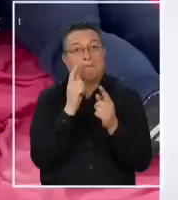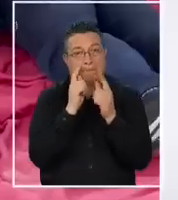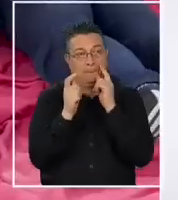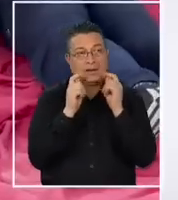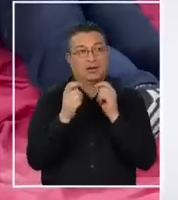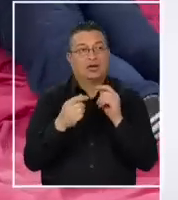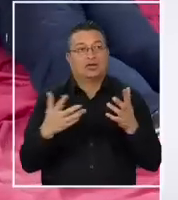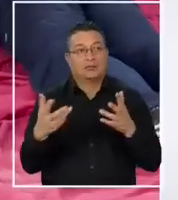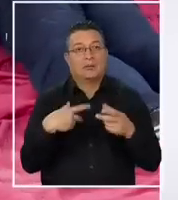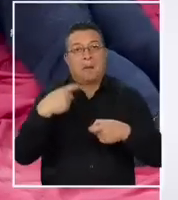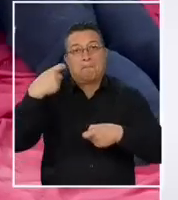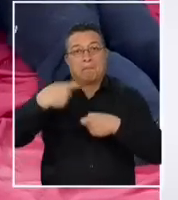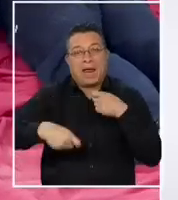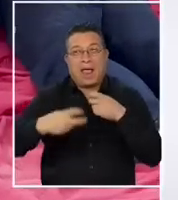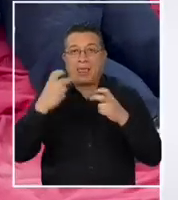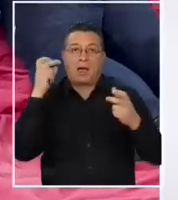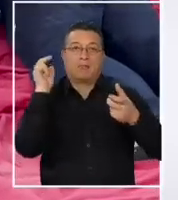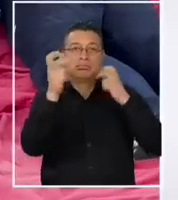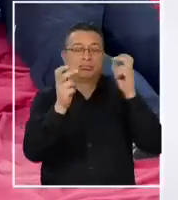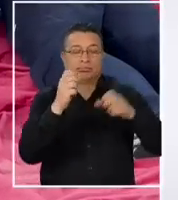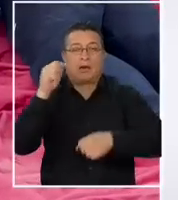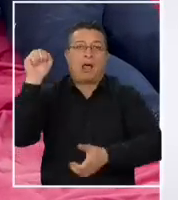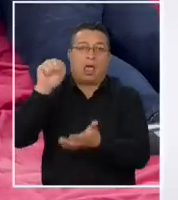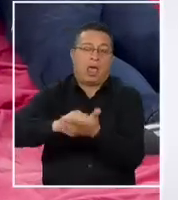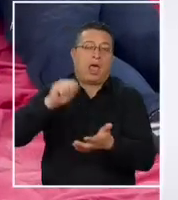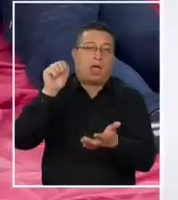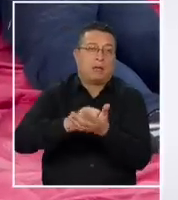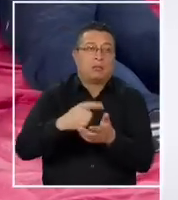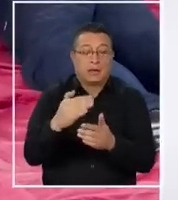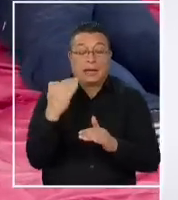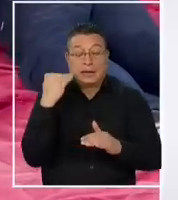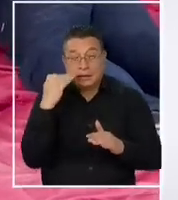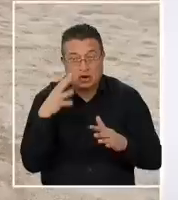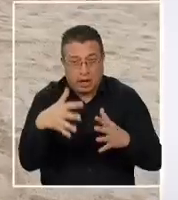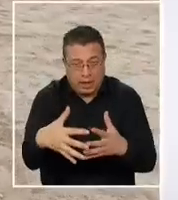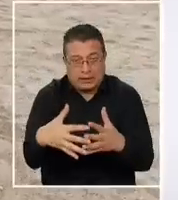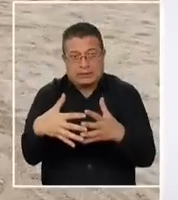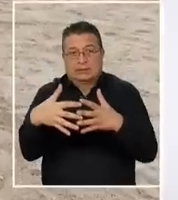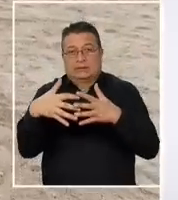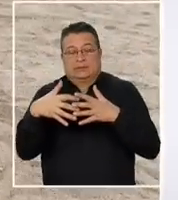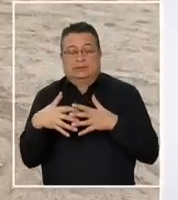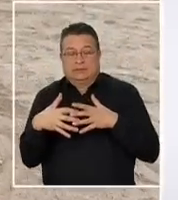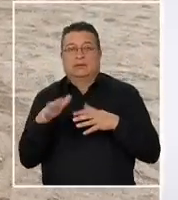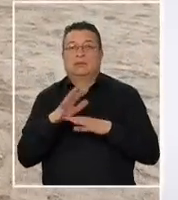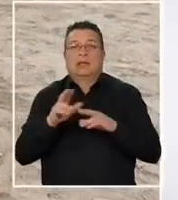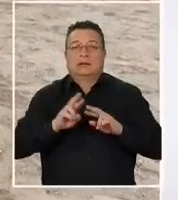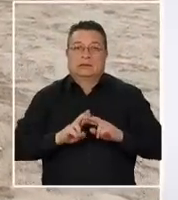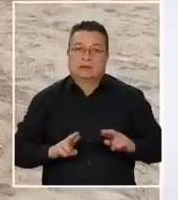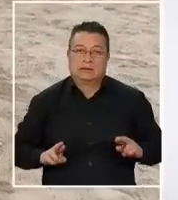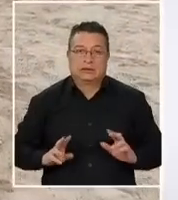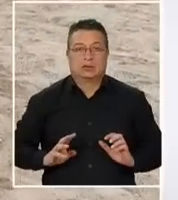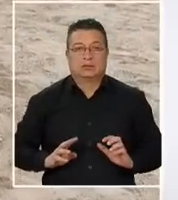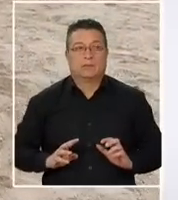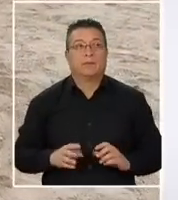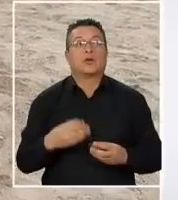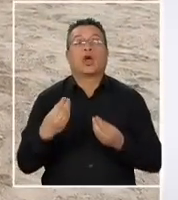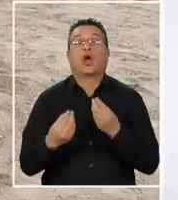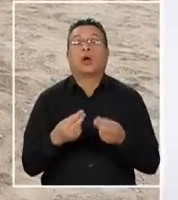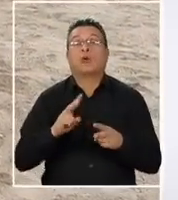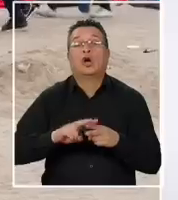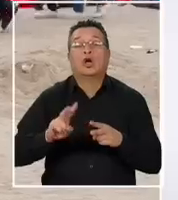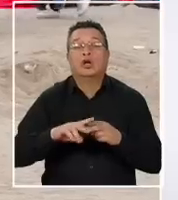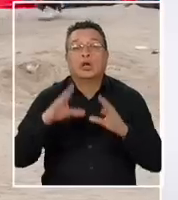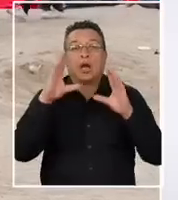peligroso por las piedras, la gente con las protestas. Y por los niños decidimos traerlos para acá para más tranquilidad. ¿Cómo se preparan para pasar la